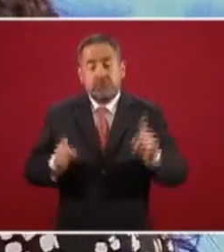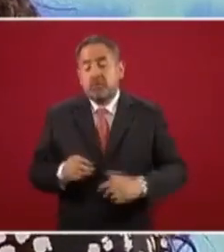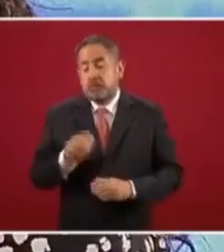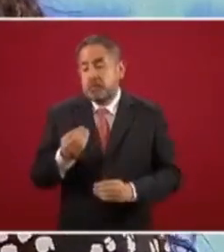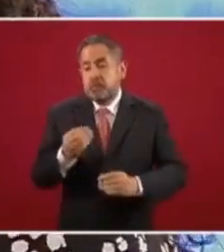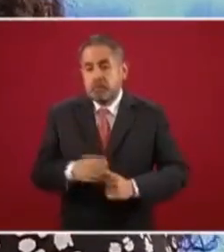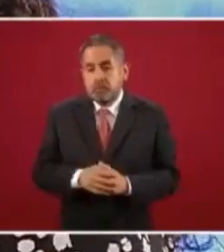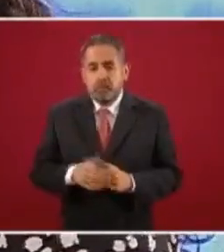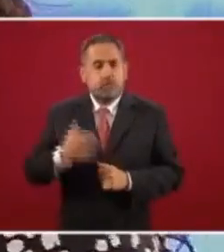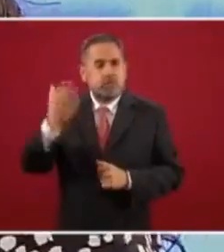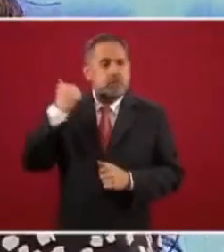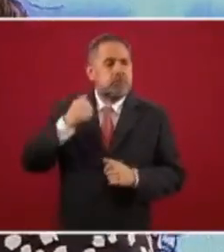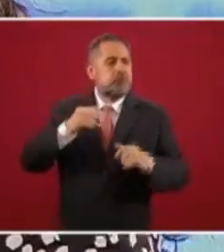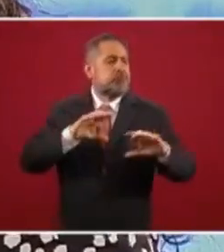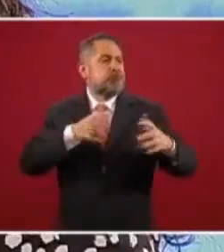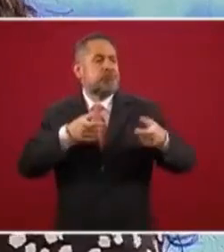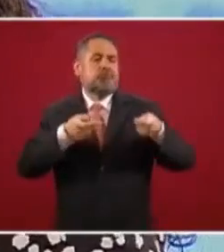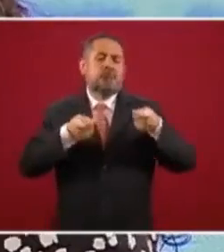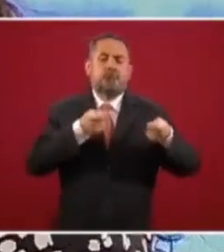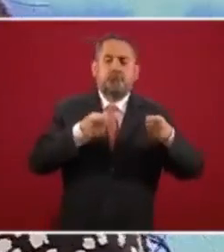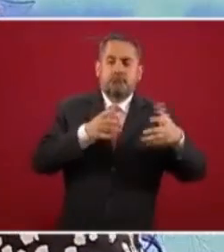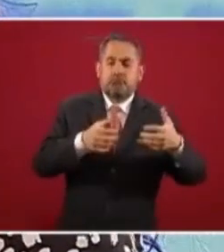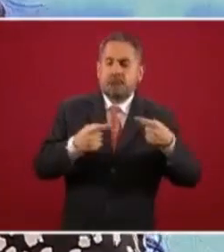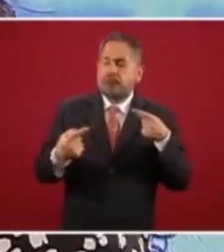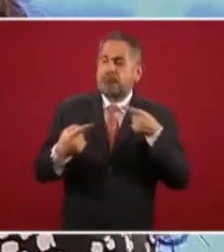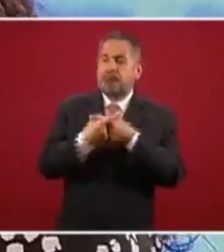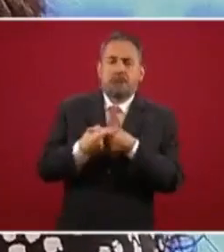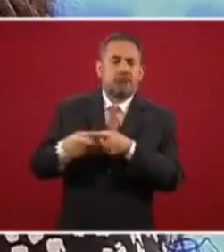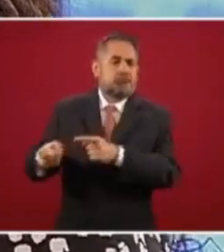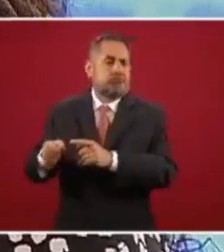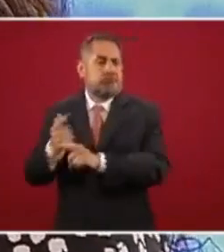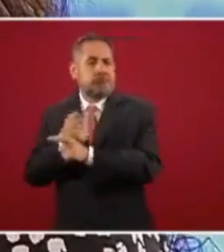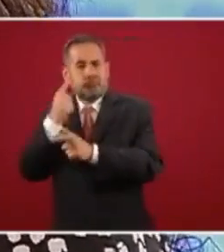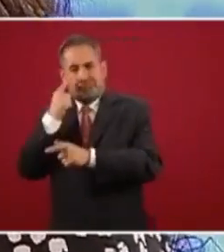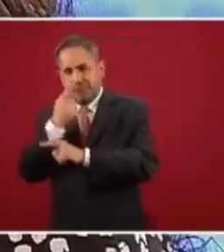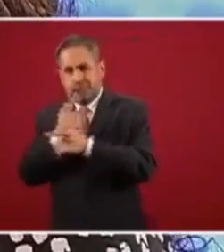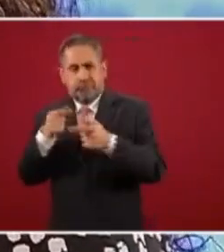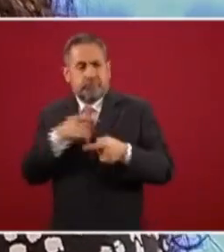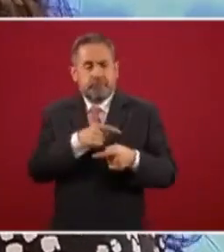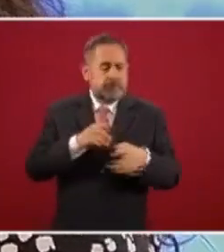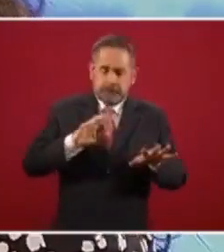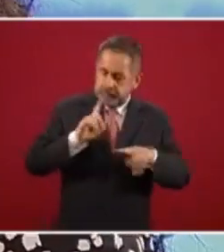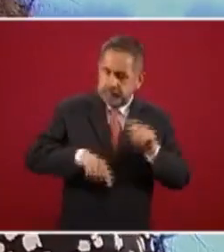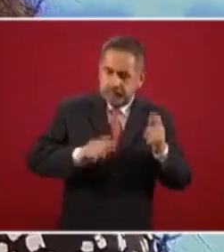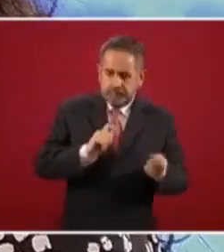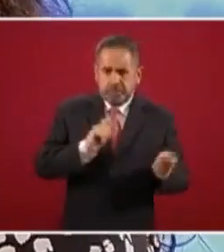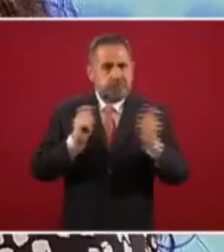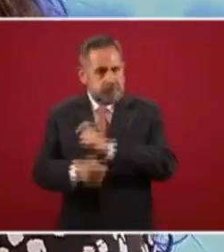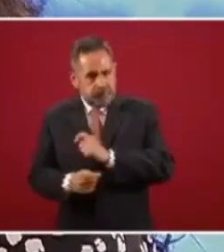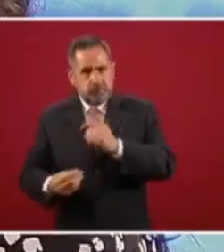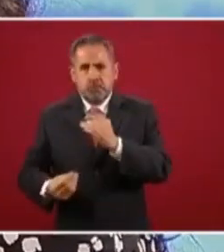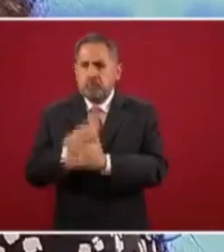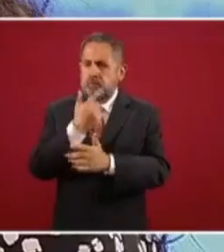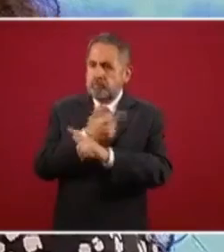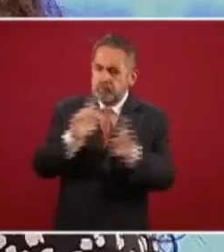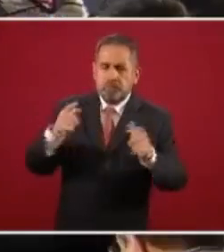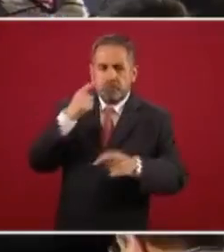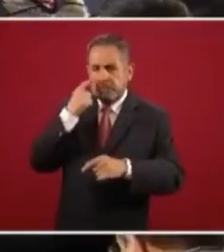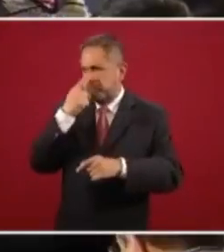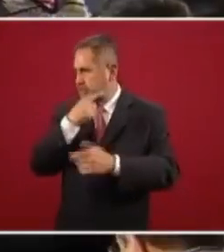de control corporativo antidemocrático a pasar a un modelo de libertades, de